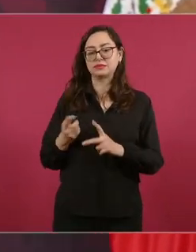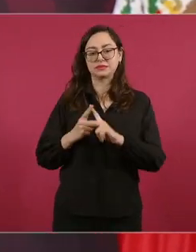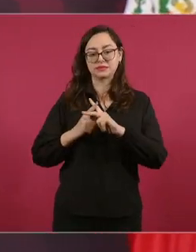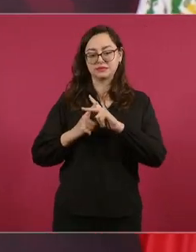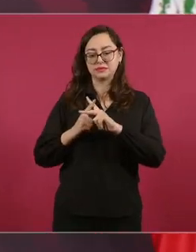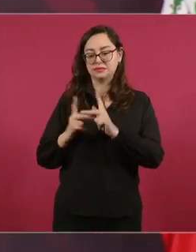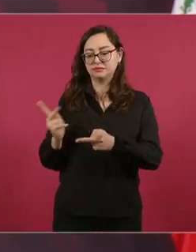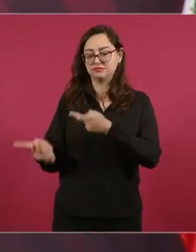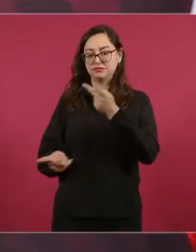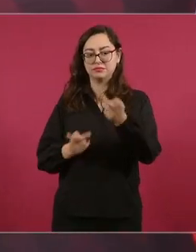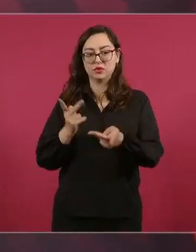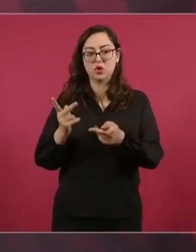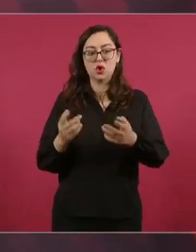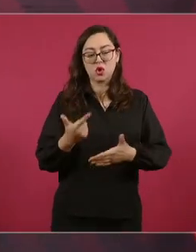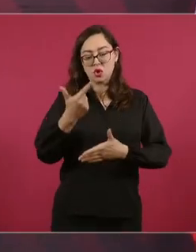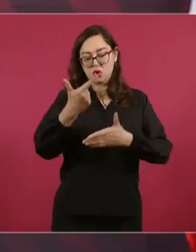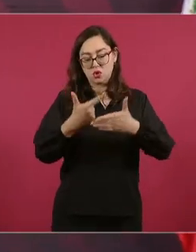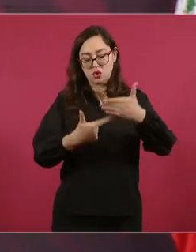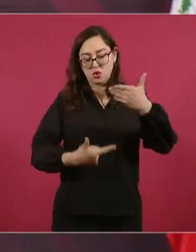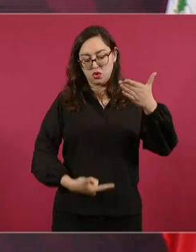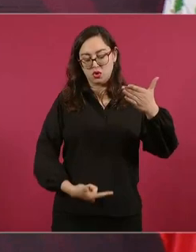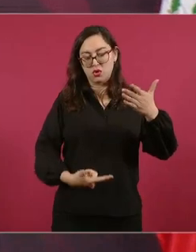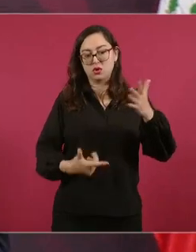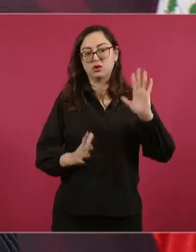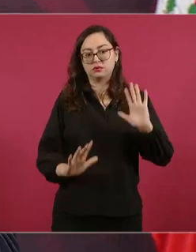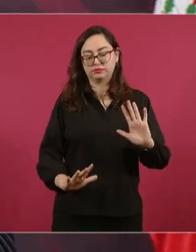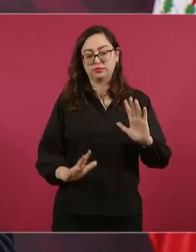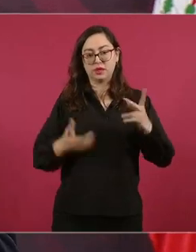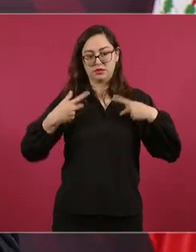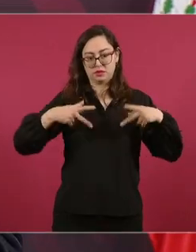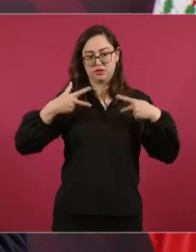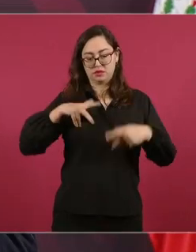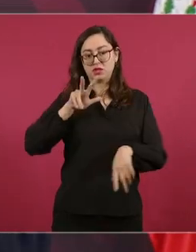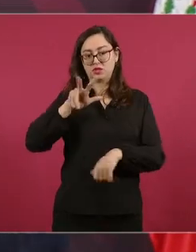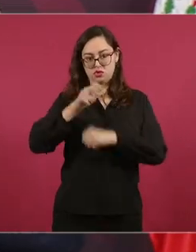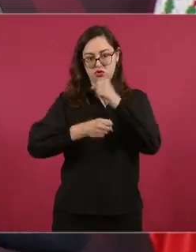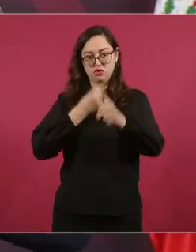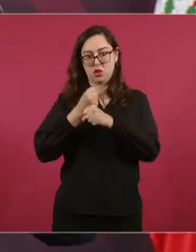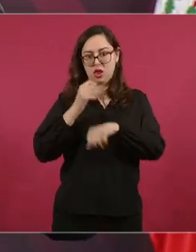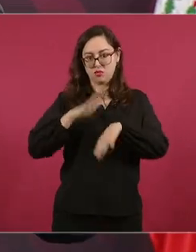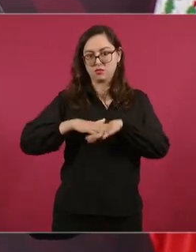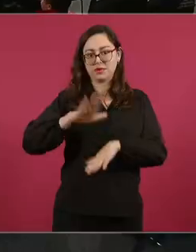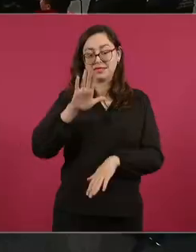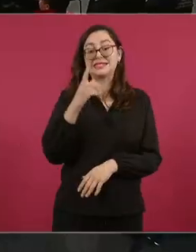el nuevo padrón electoral, llegó a 100 millones de ciudadanos. Pero bueno,